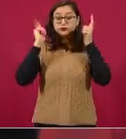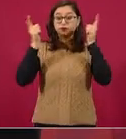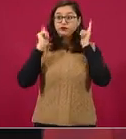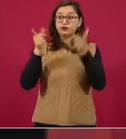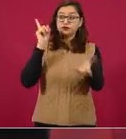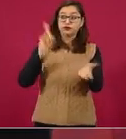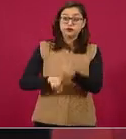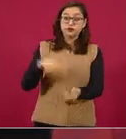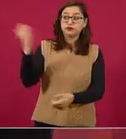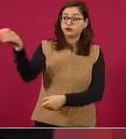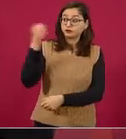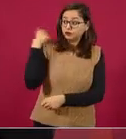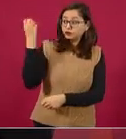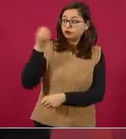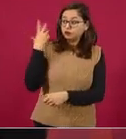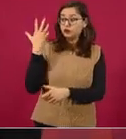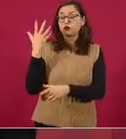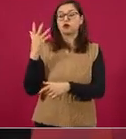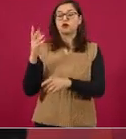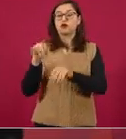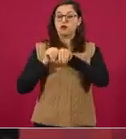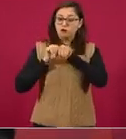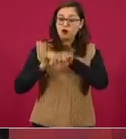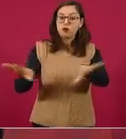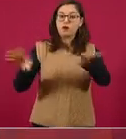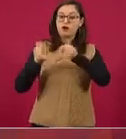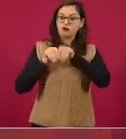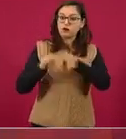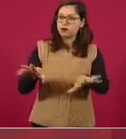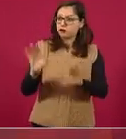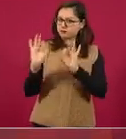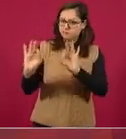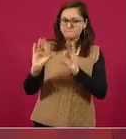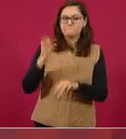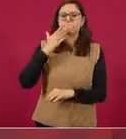seguir informando. Celebro el que